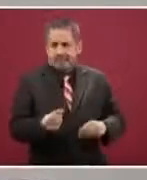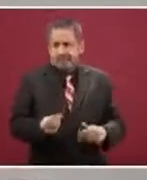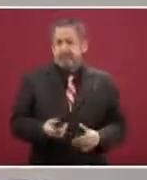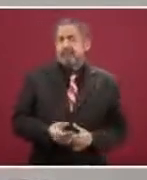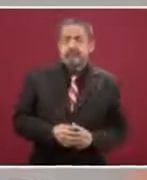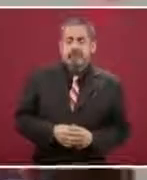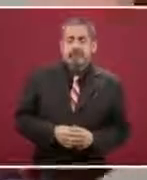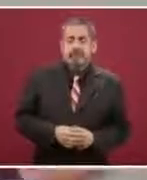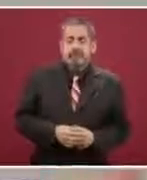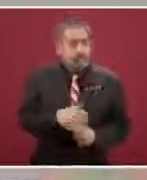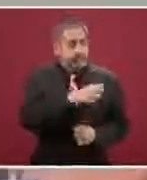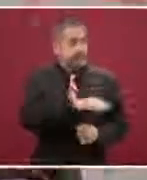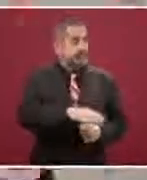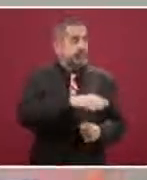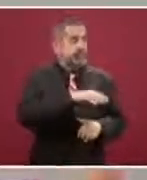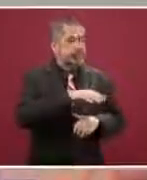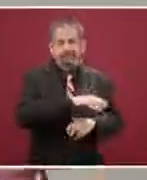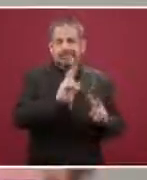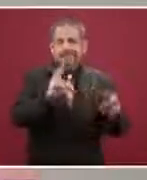toda esa industria.